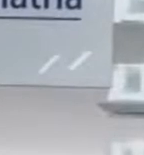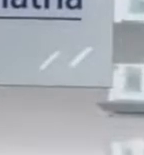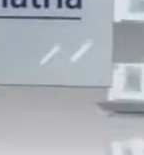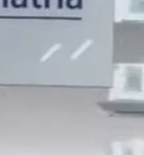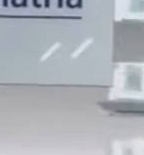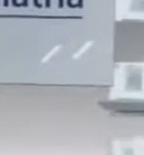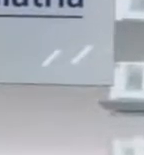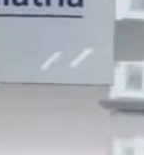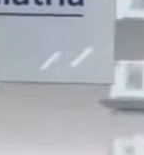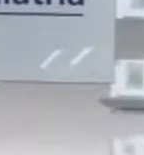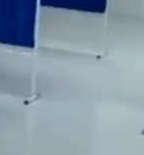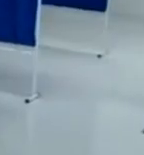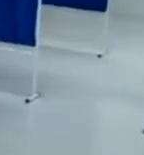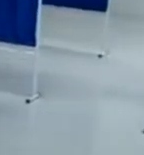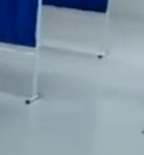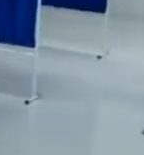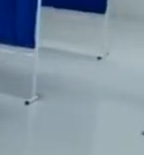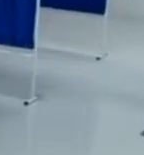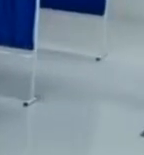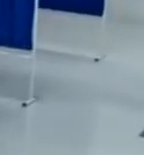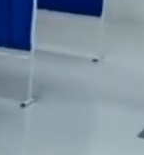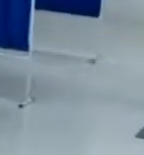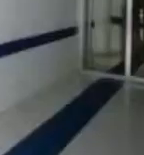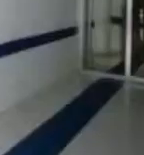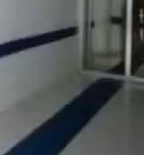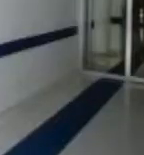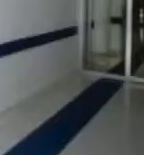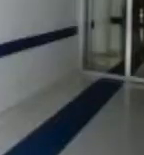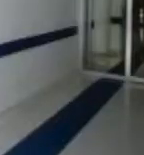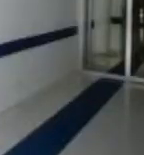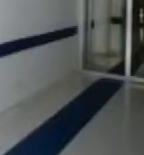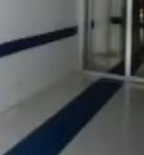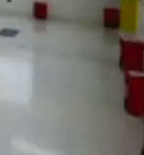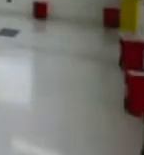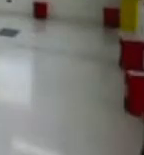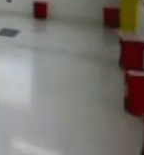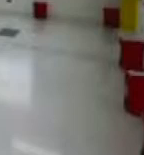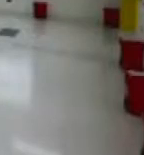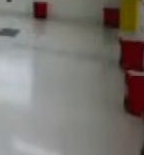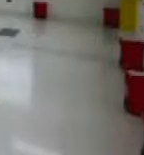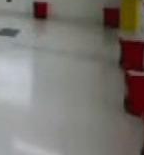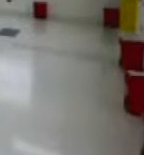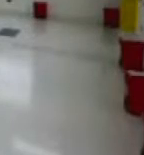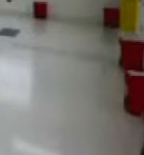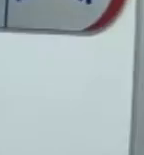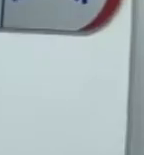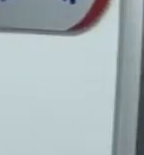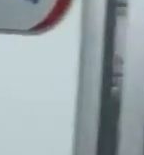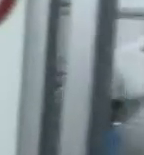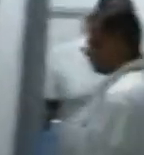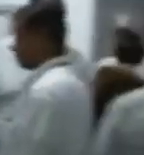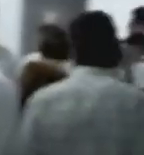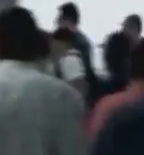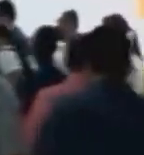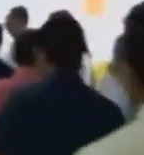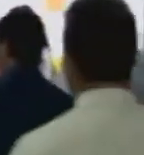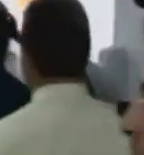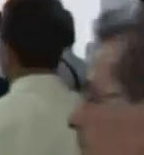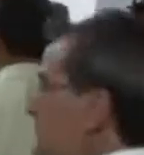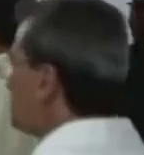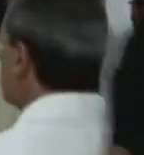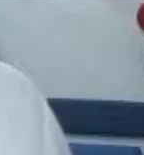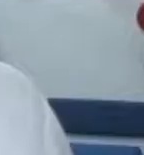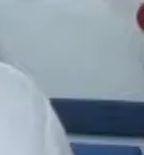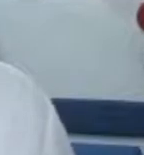podrán acceder a los servicios de modernas salas de urgencias, área de triage, de trauma y reanimación, además urgencias urgencias pediátricas. Vamos a